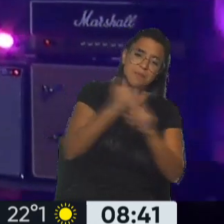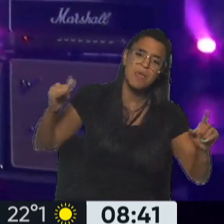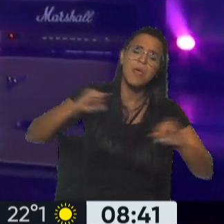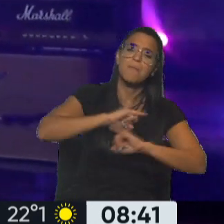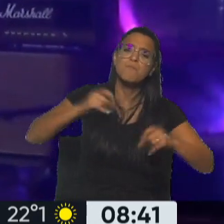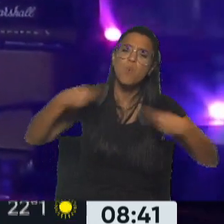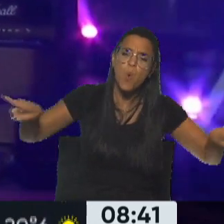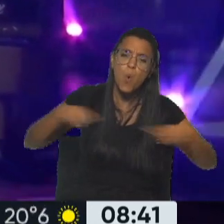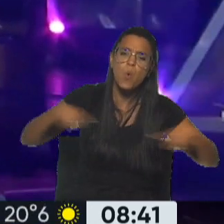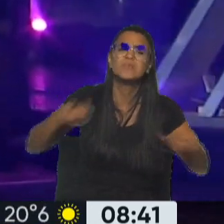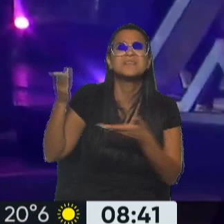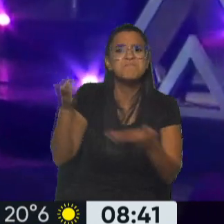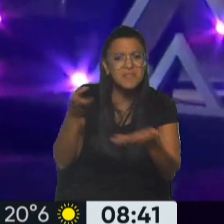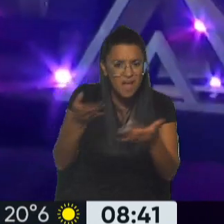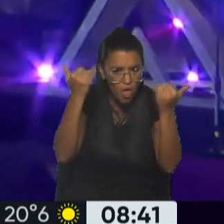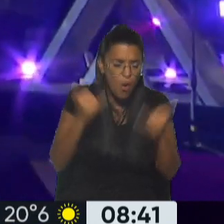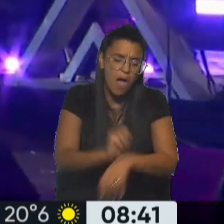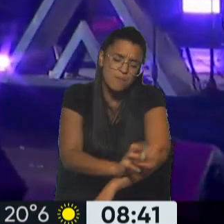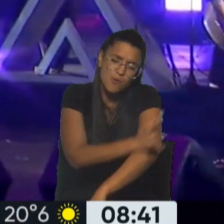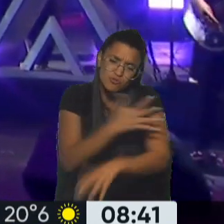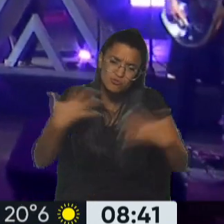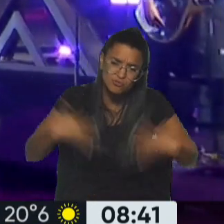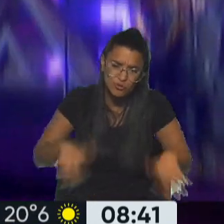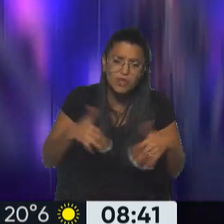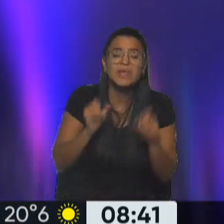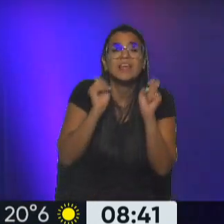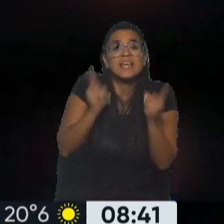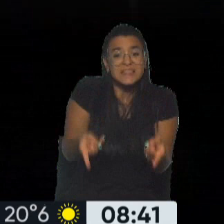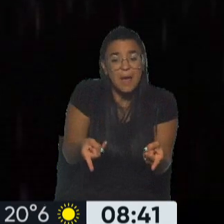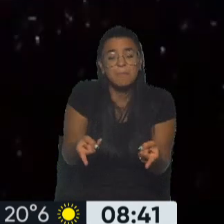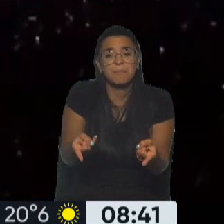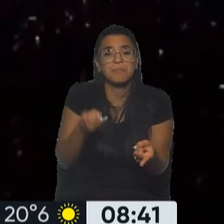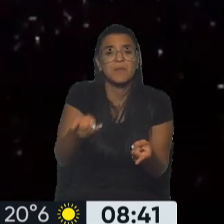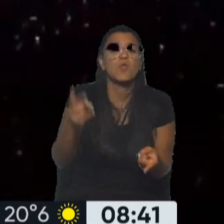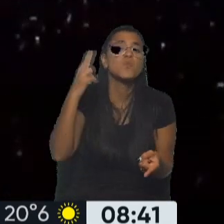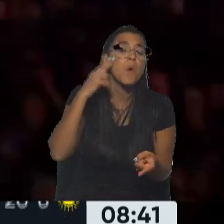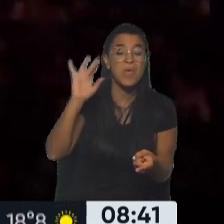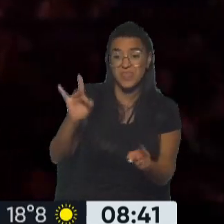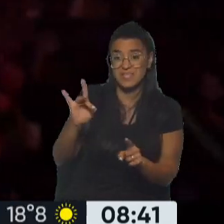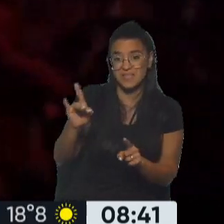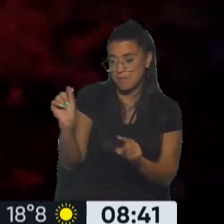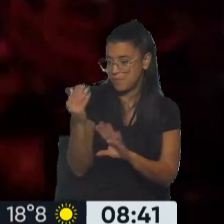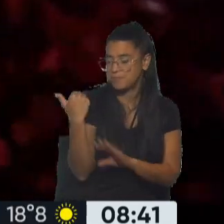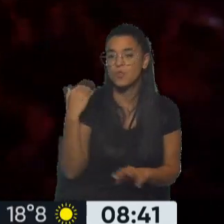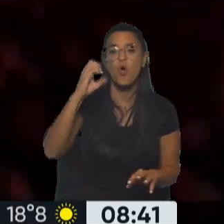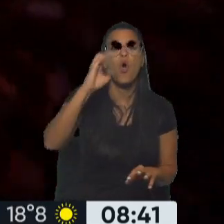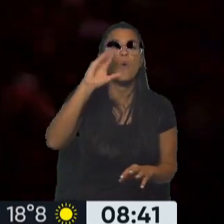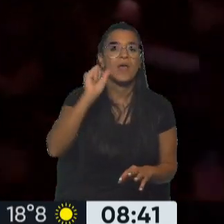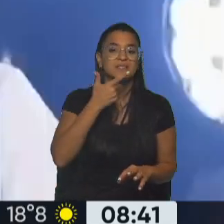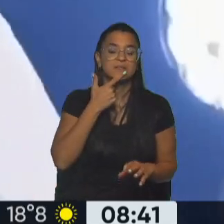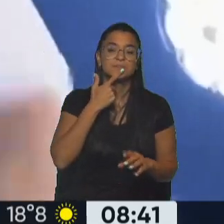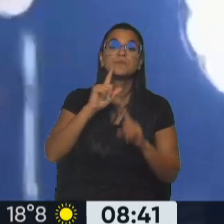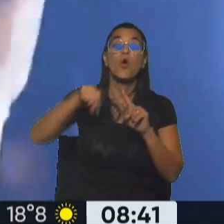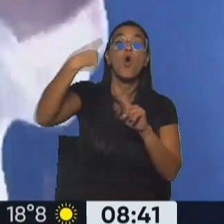música, con grandes invitados, con mucha emoción. Y además estuvieron este 9 de diciembre en Obras. Y en junio del año que